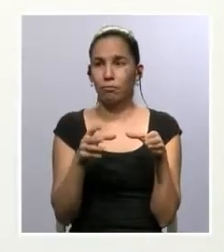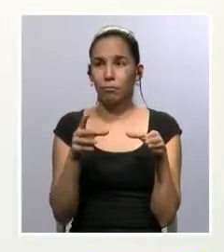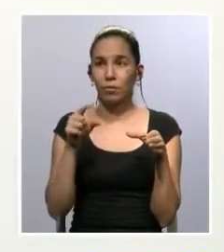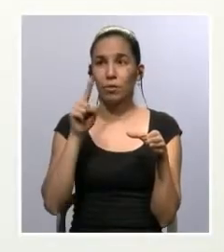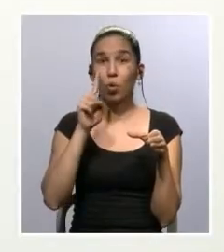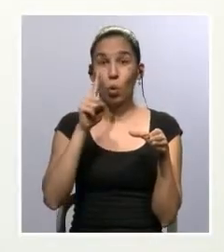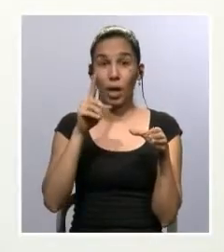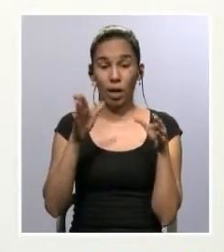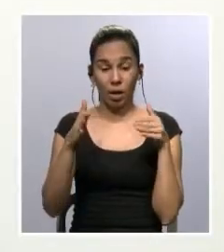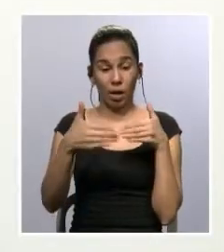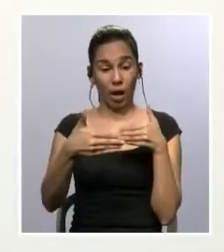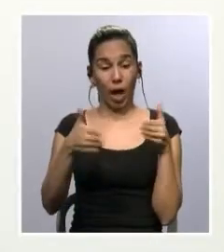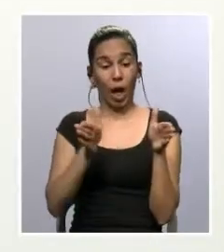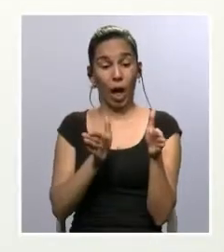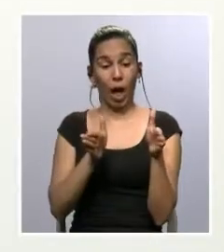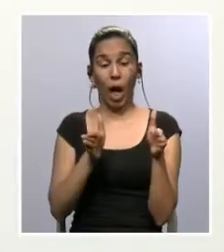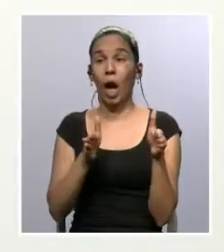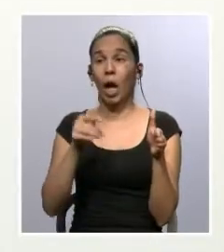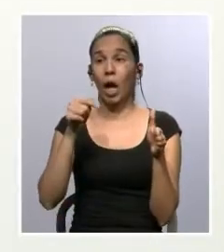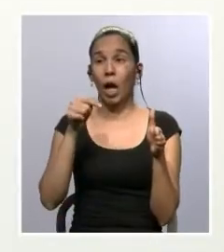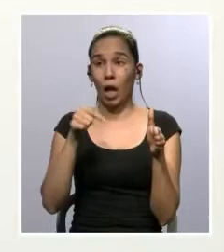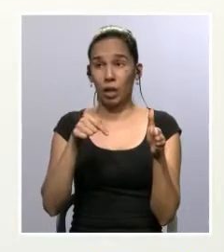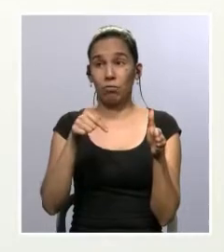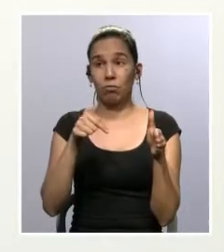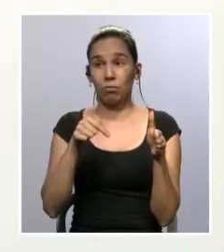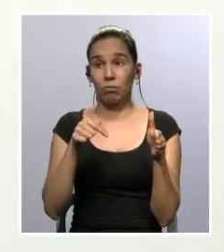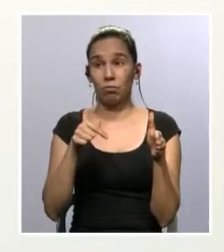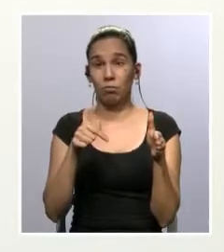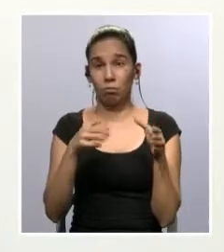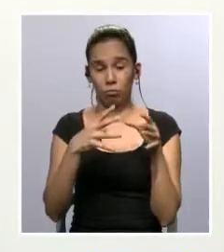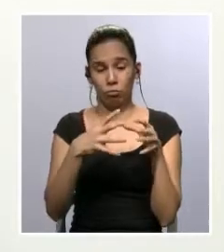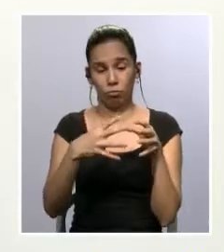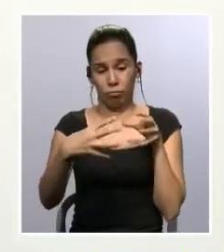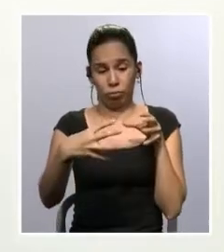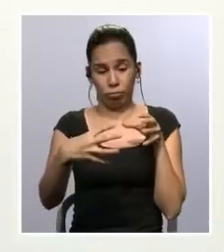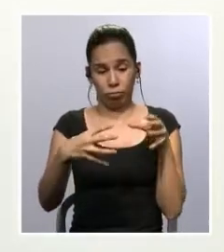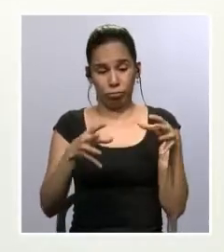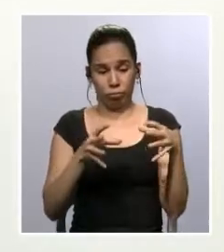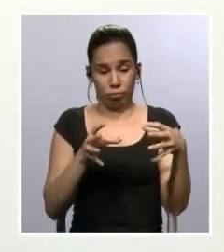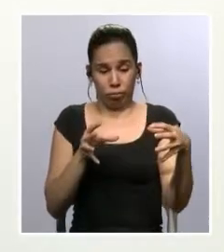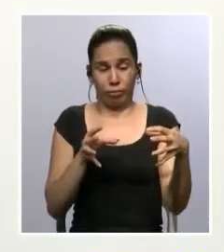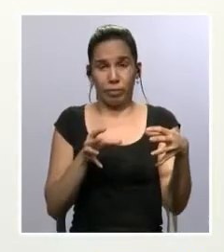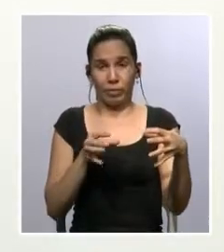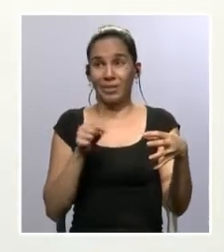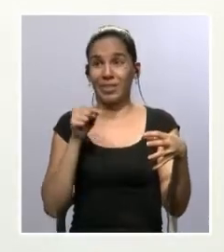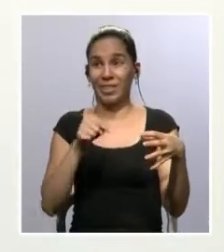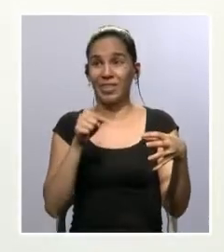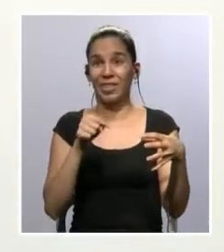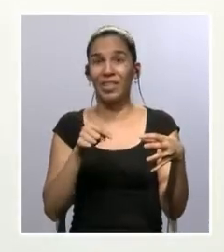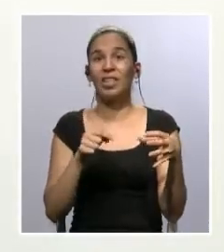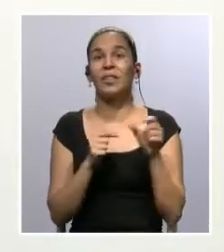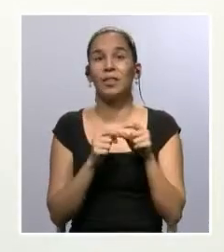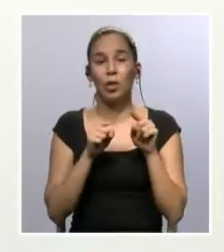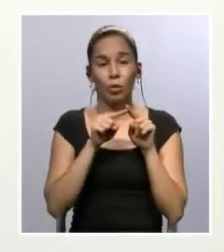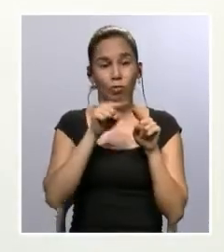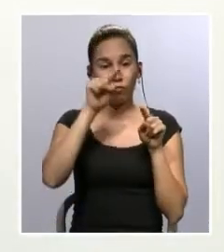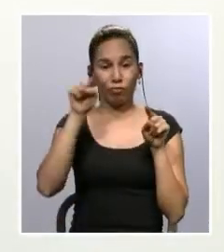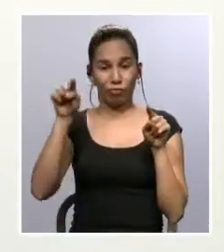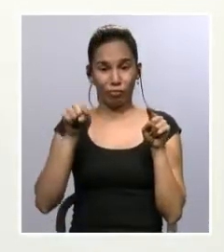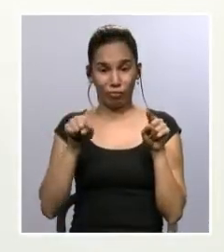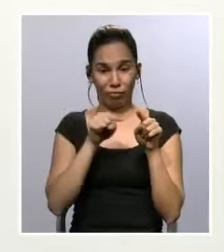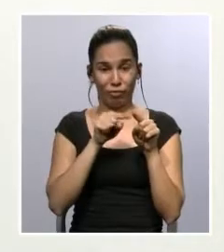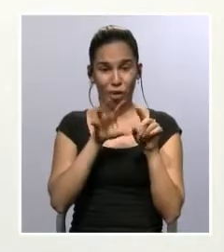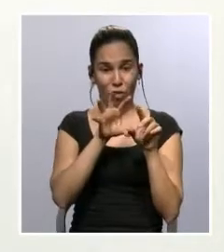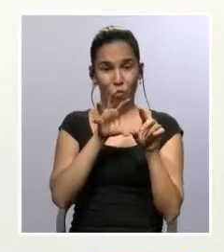entraría en una cajita cúbica que tiene, y para averiguar, uno de los lados nada más